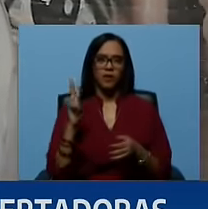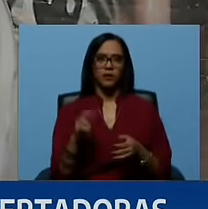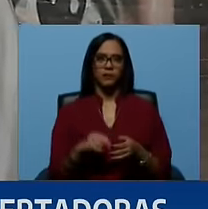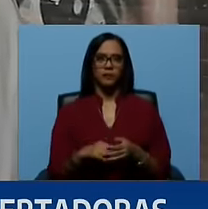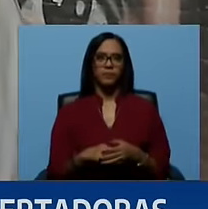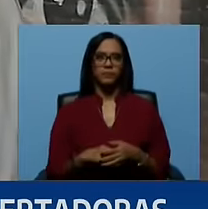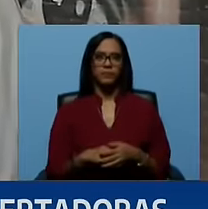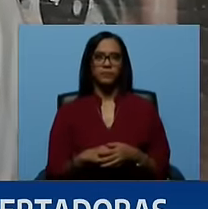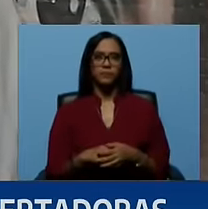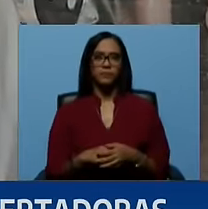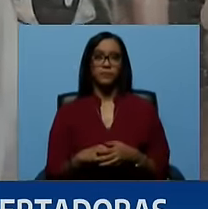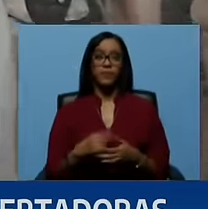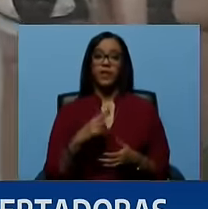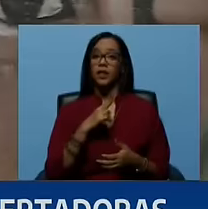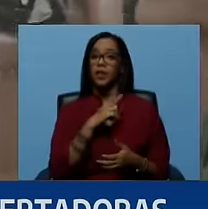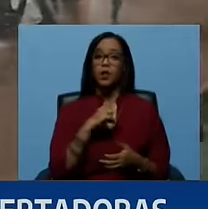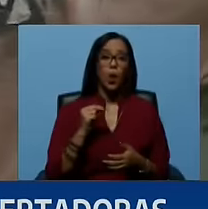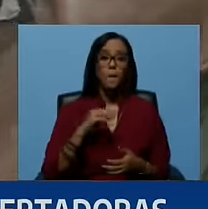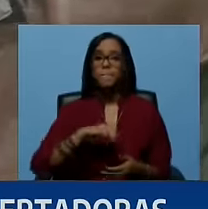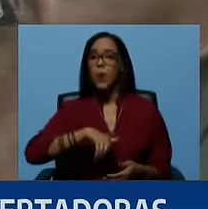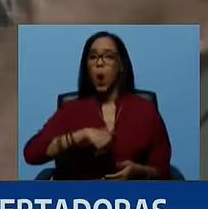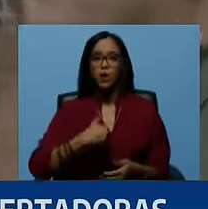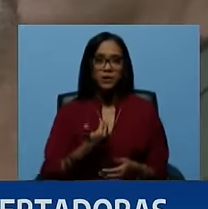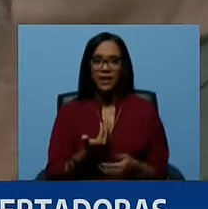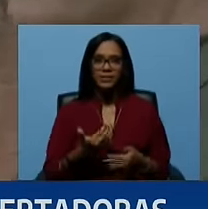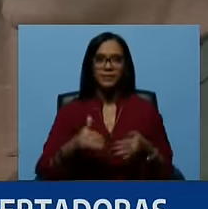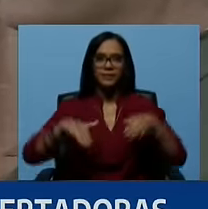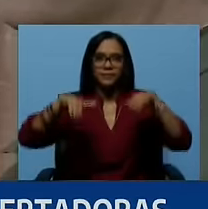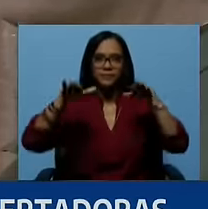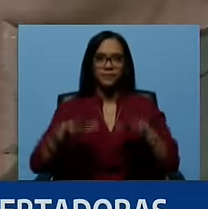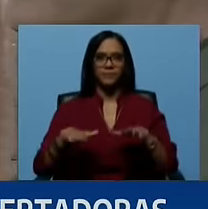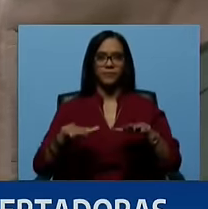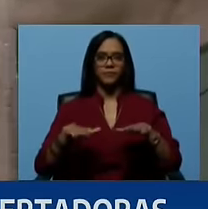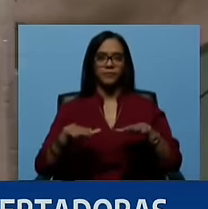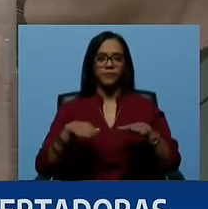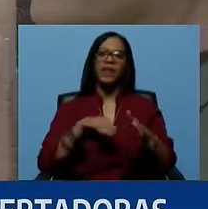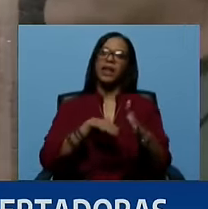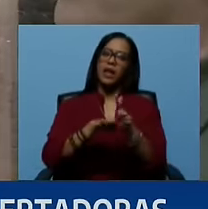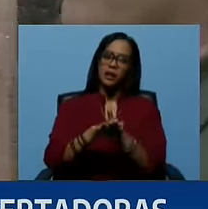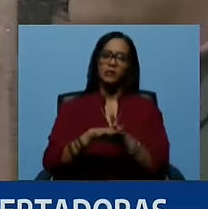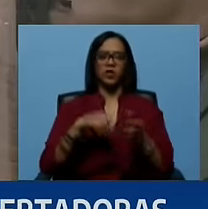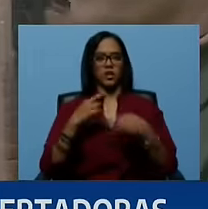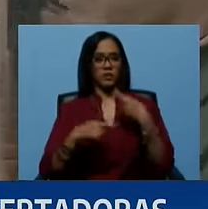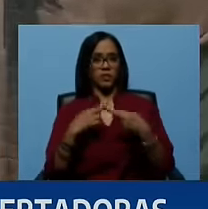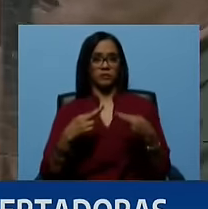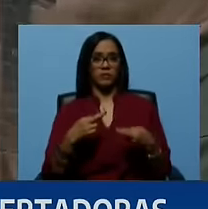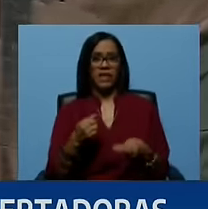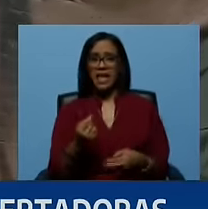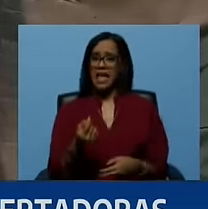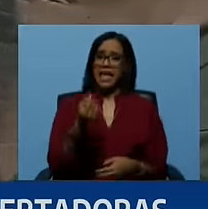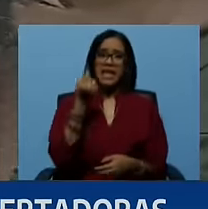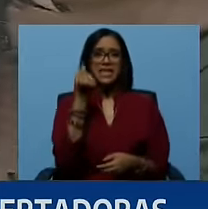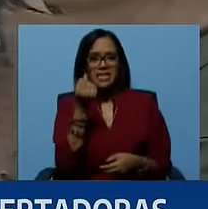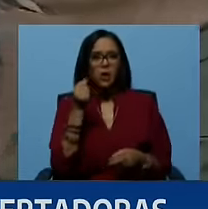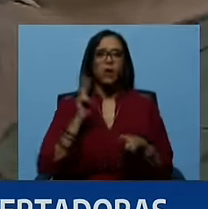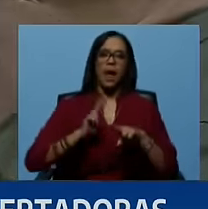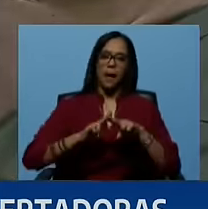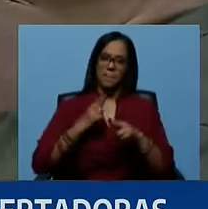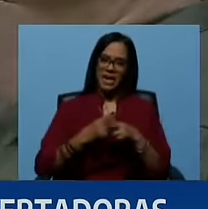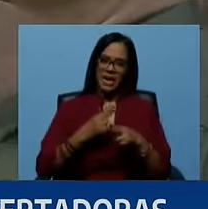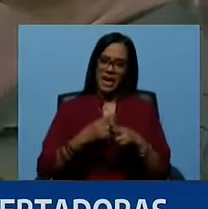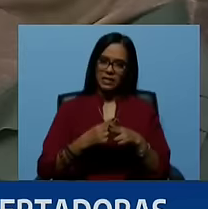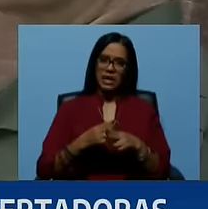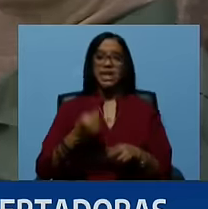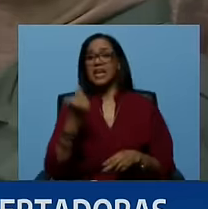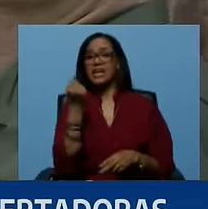Venezuela no podrán detener el curso de la Revolución bolivariana ni con amenaza ni con